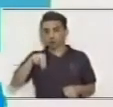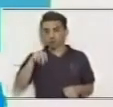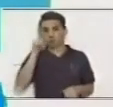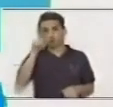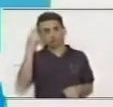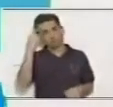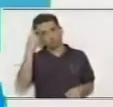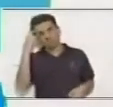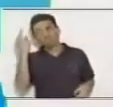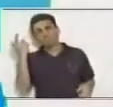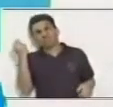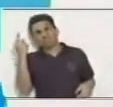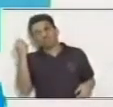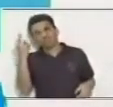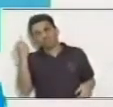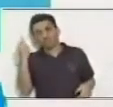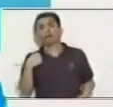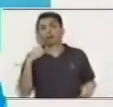copien,